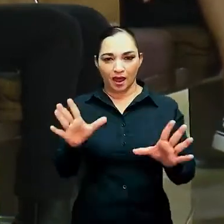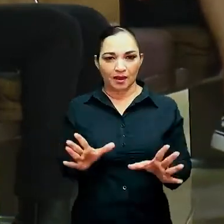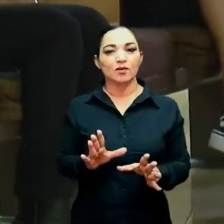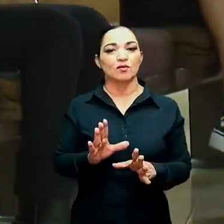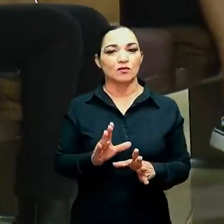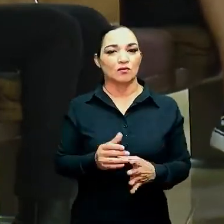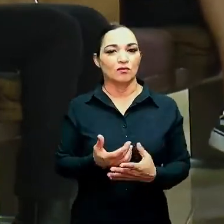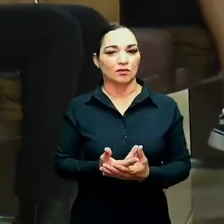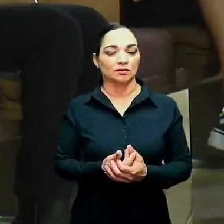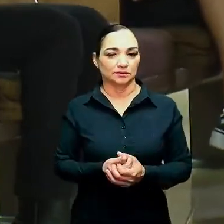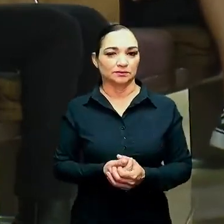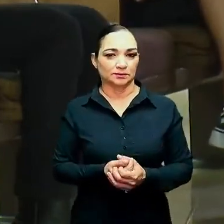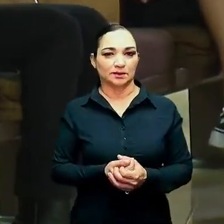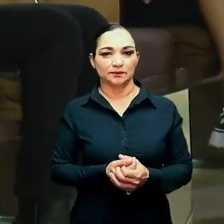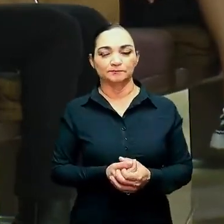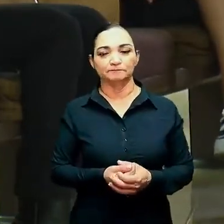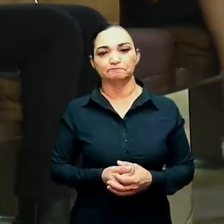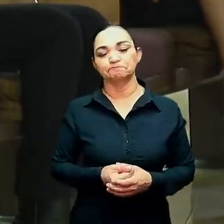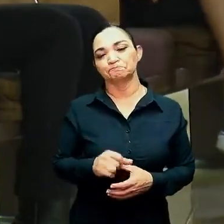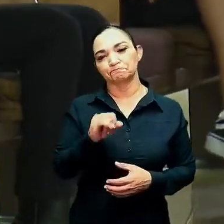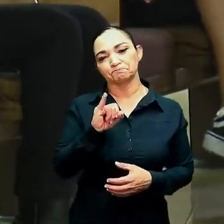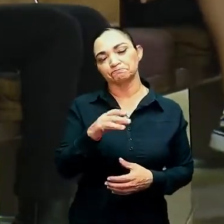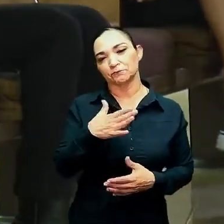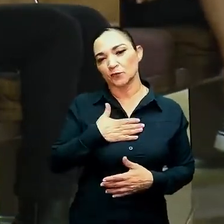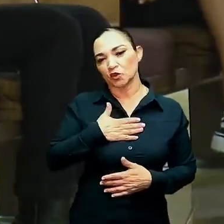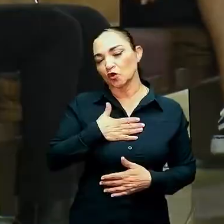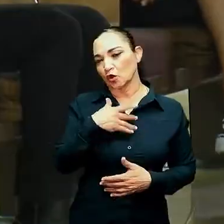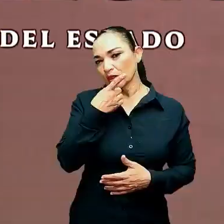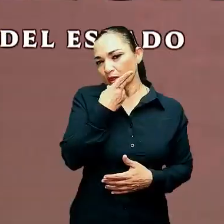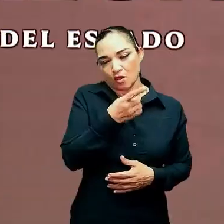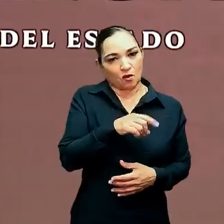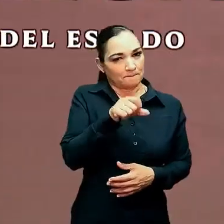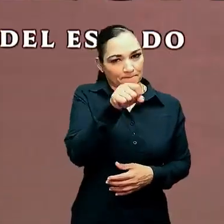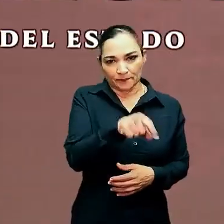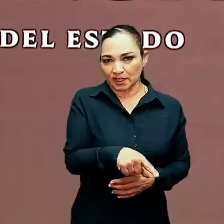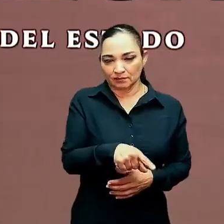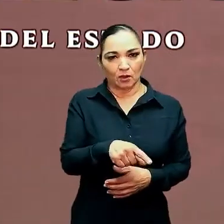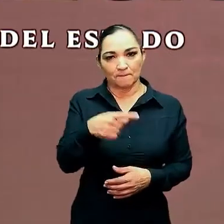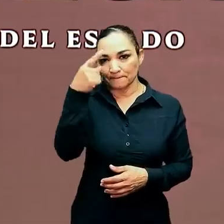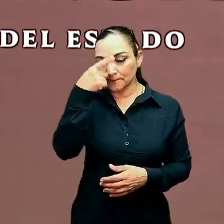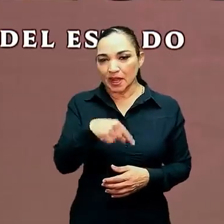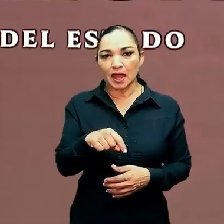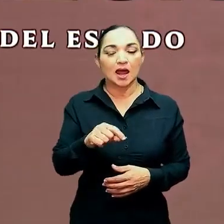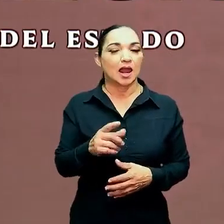es. Sí, y también lo que digo ahora es que para hacer alguna cosa,